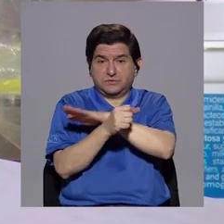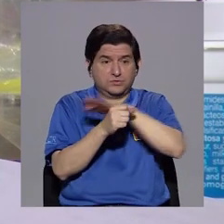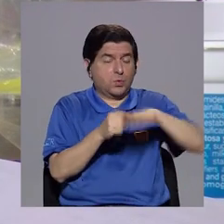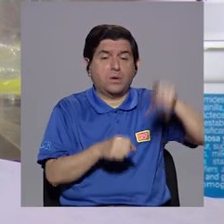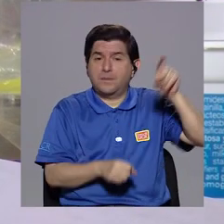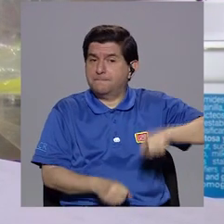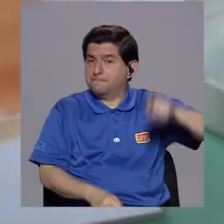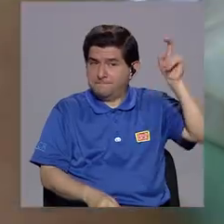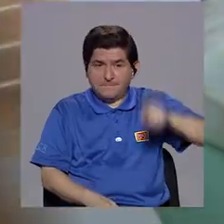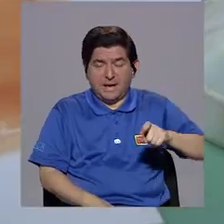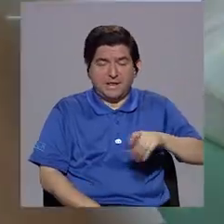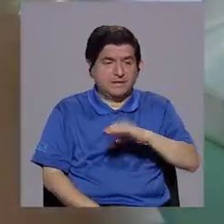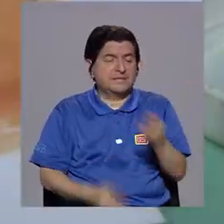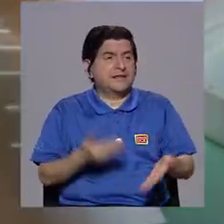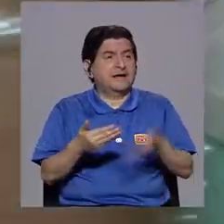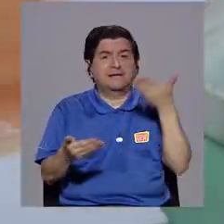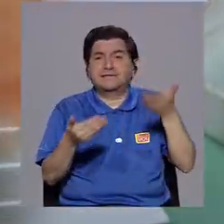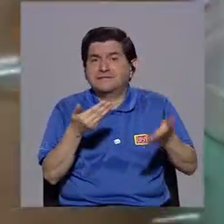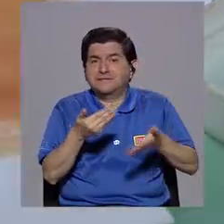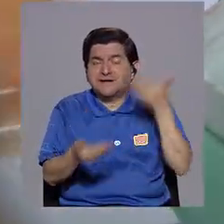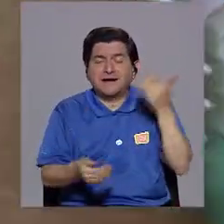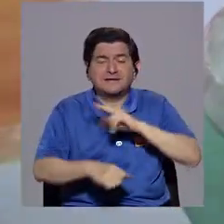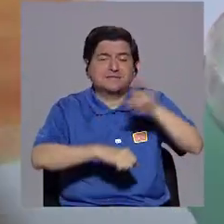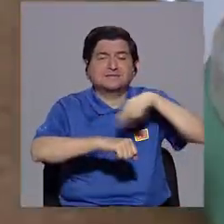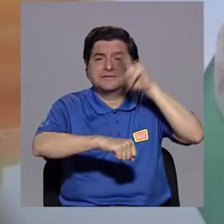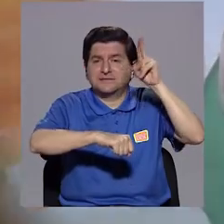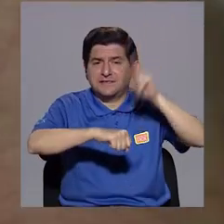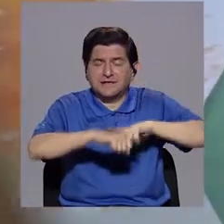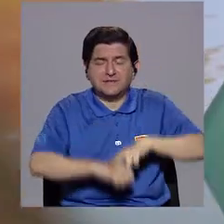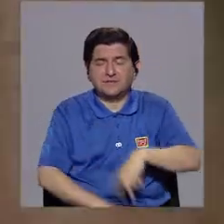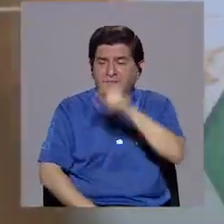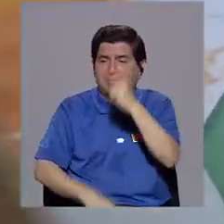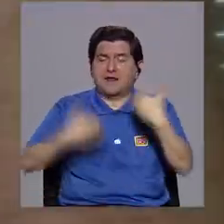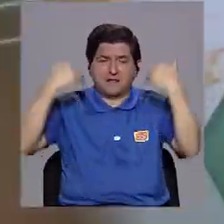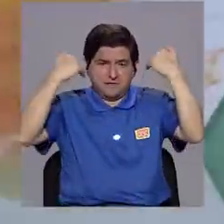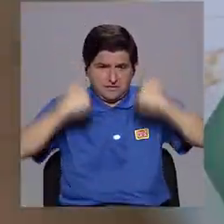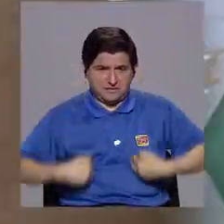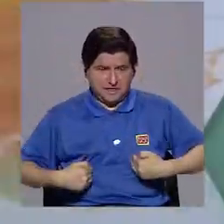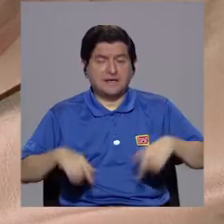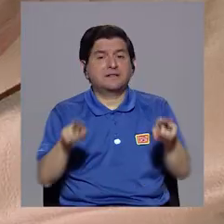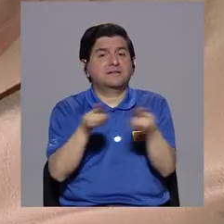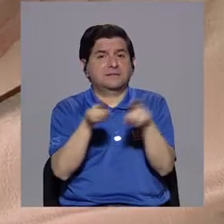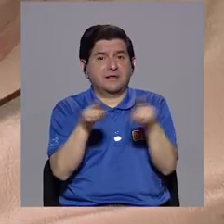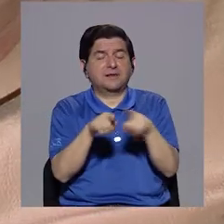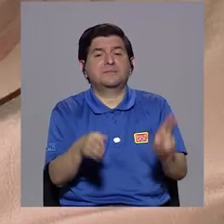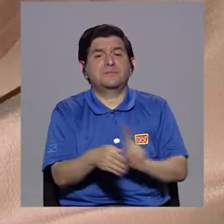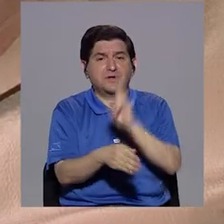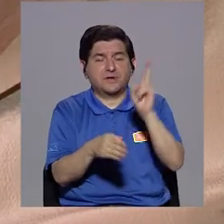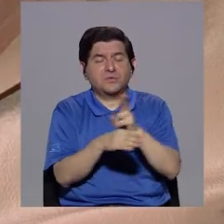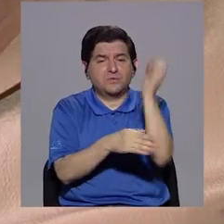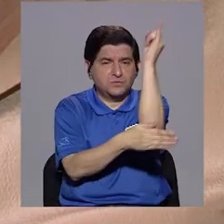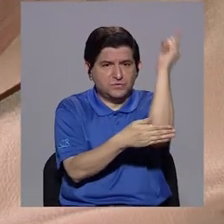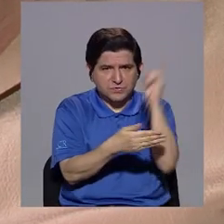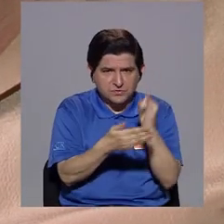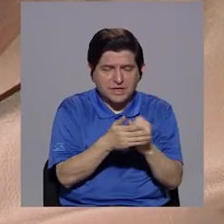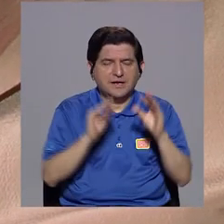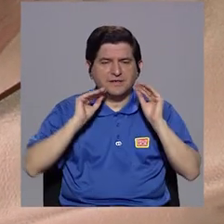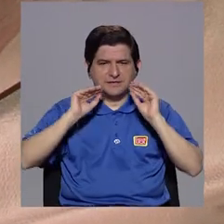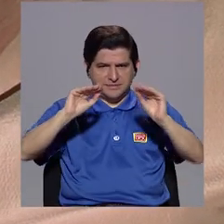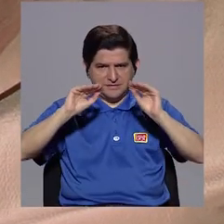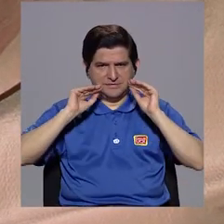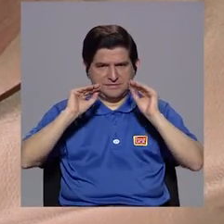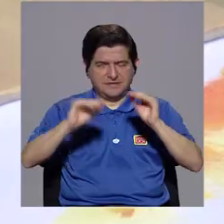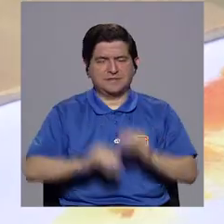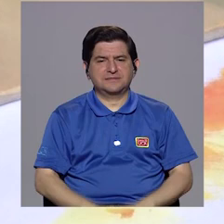es totalmente necesario y casi que natural para el ser humano, sino que también donde se utiliza el arte